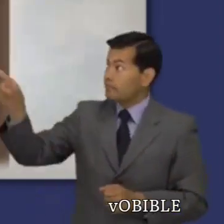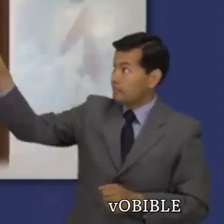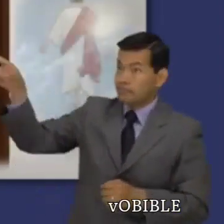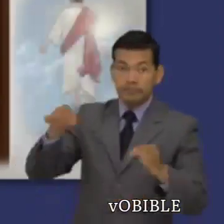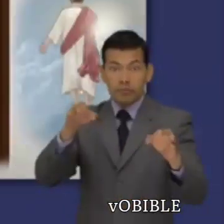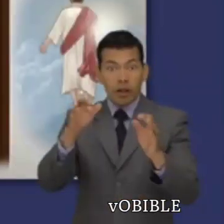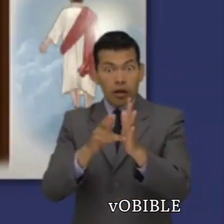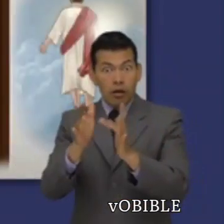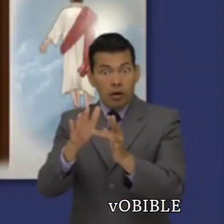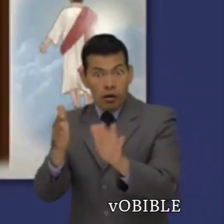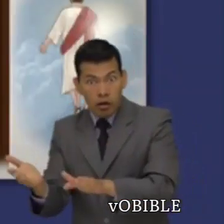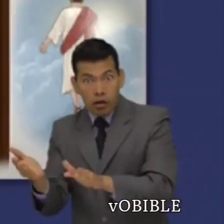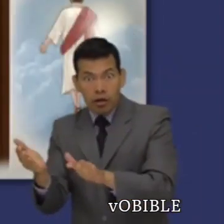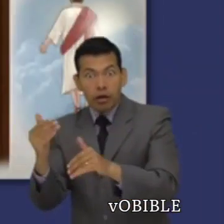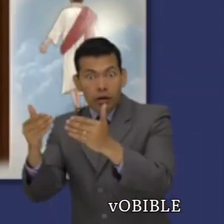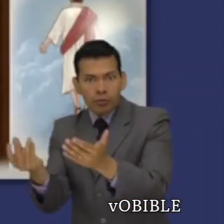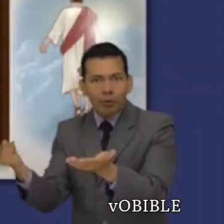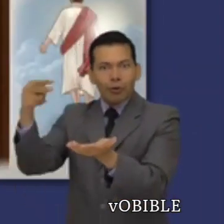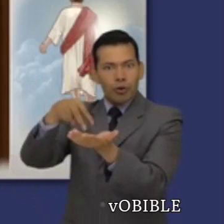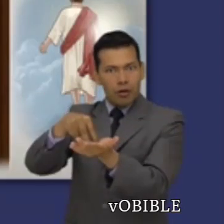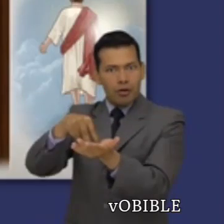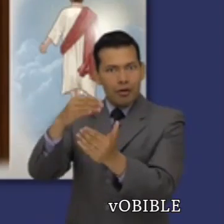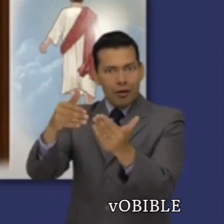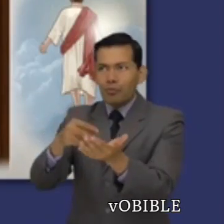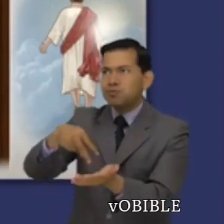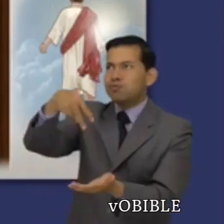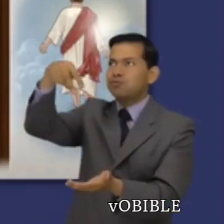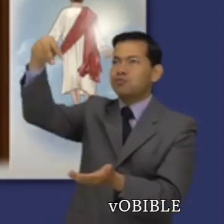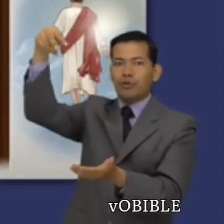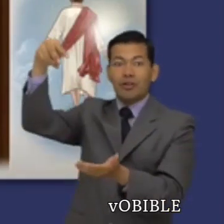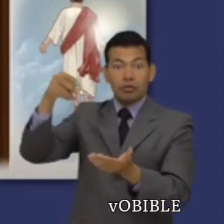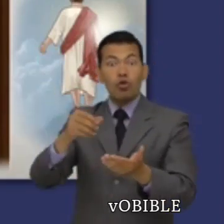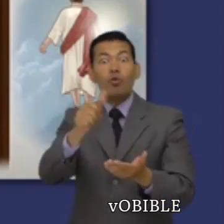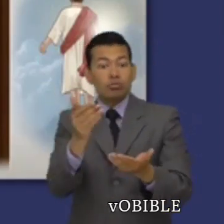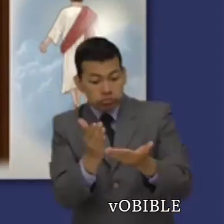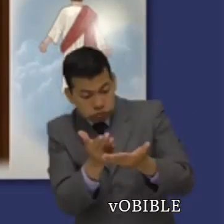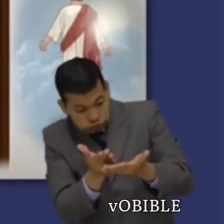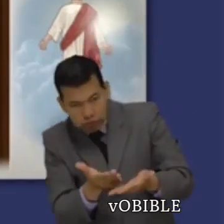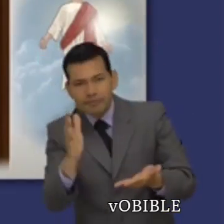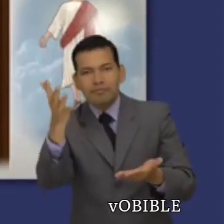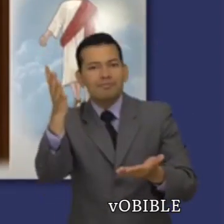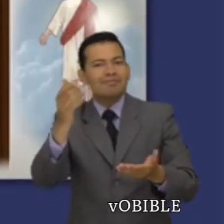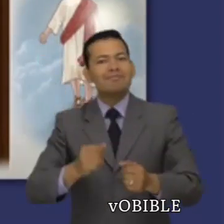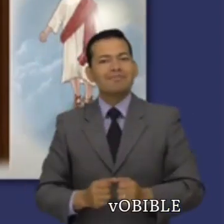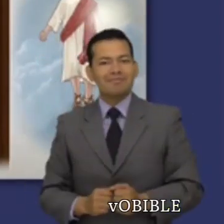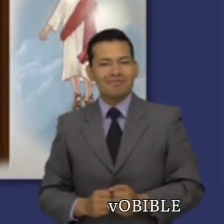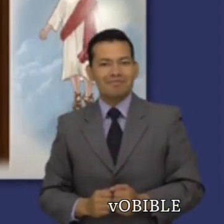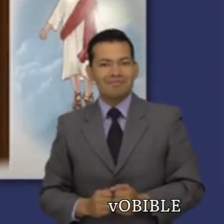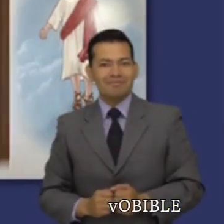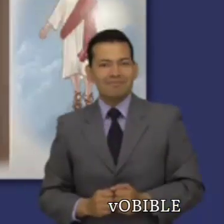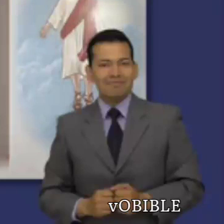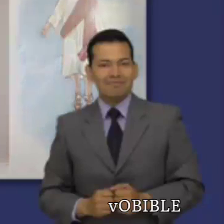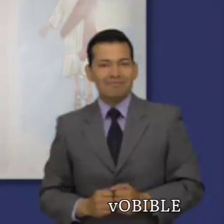sucesos relacionados con la resurrección de Jesús. Lucas es el único evangelista que describe la ascensión de Jesús al